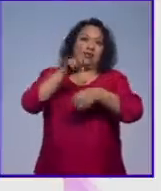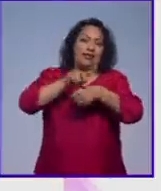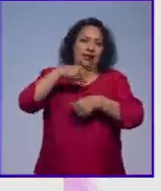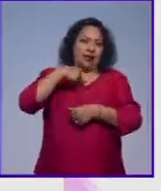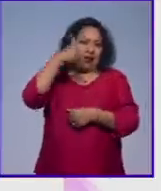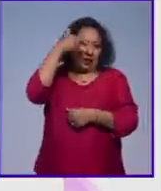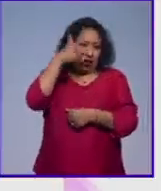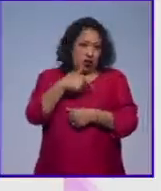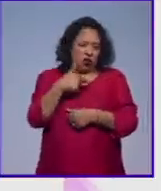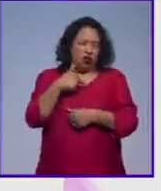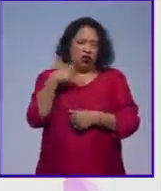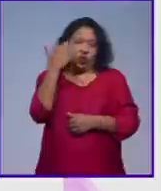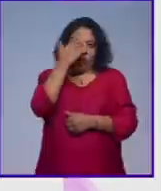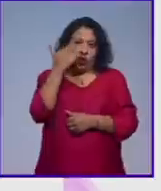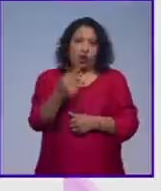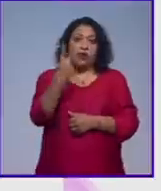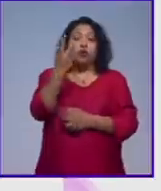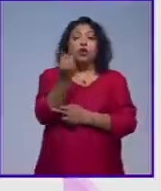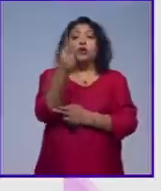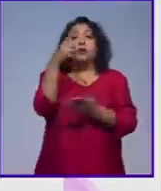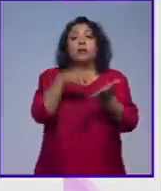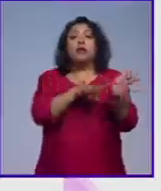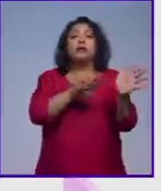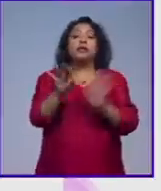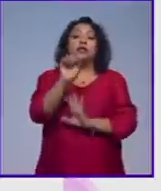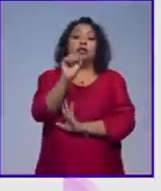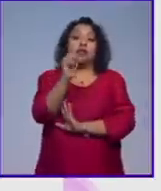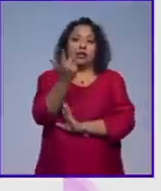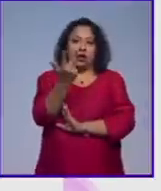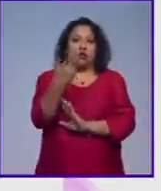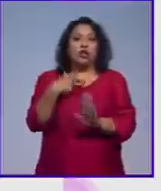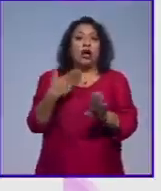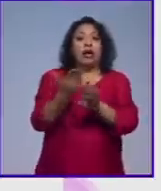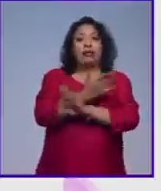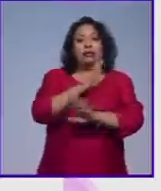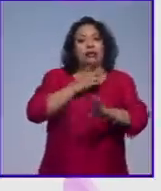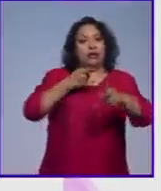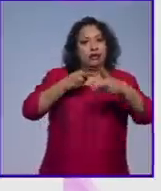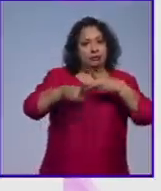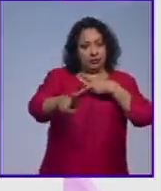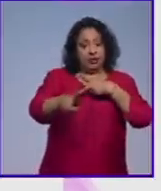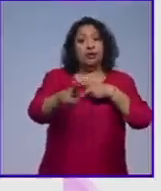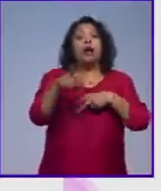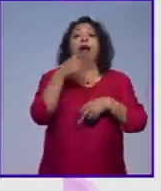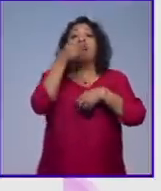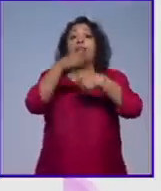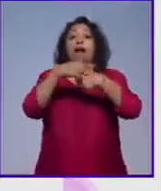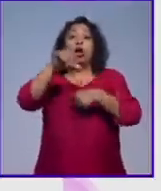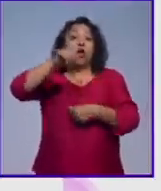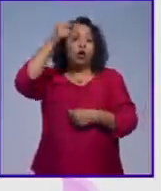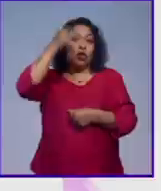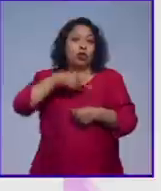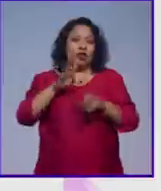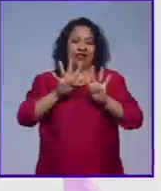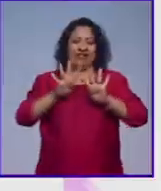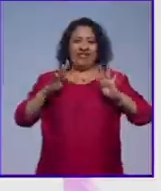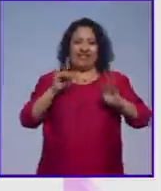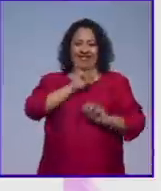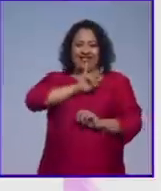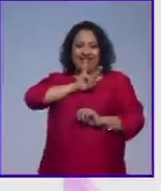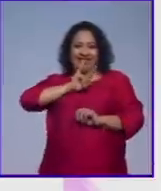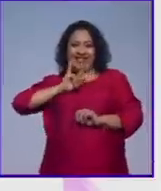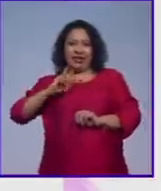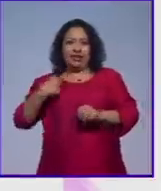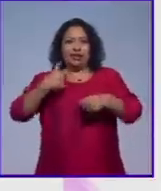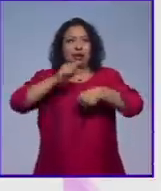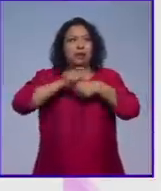noche, aquel día fatídico 2 de octubre de 1968. Y antes de dar el banderazo a salida, les comentamos que esta noche el mural y a lo largo de esta semana